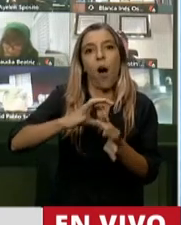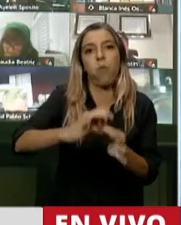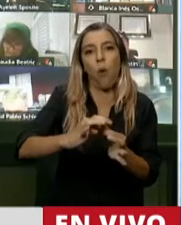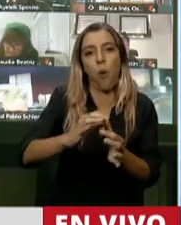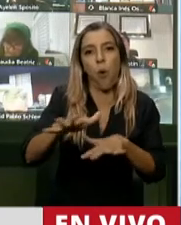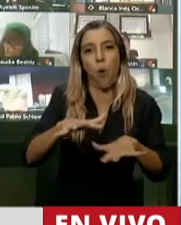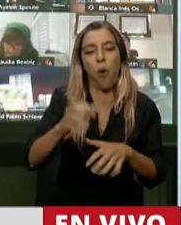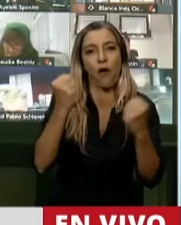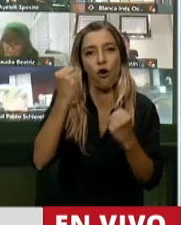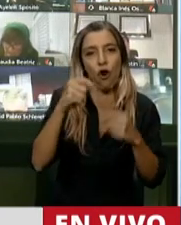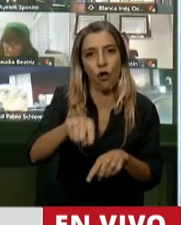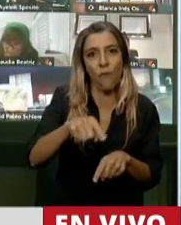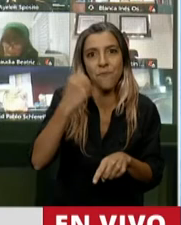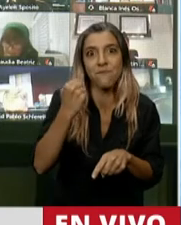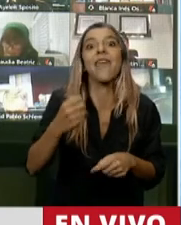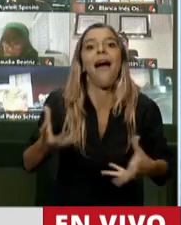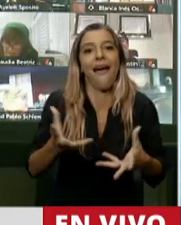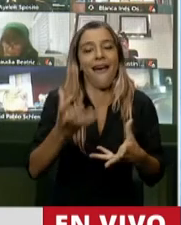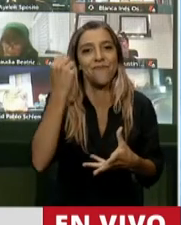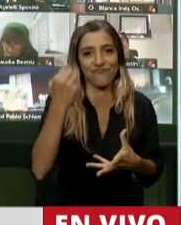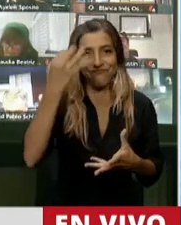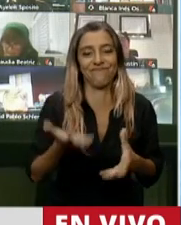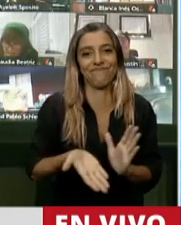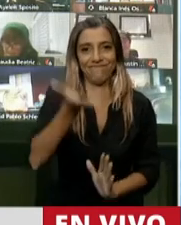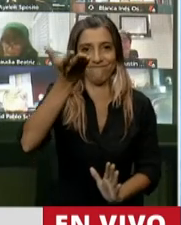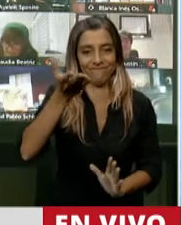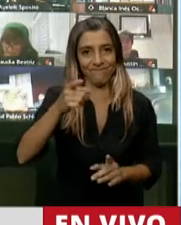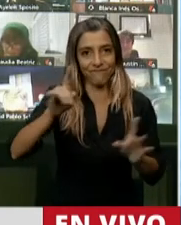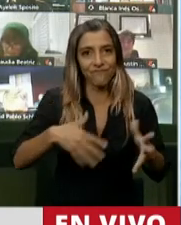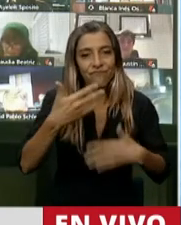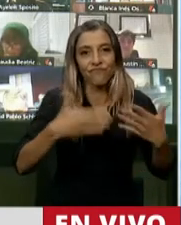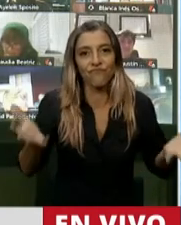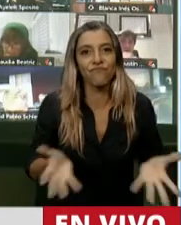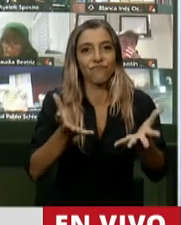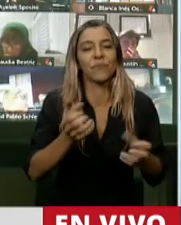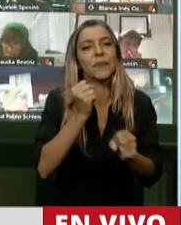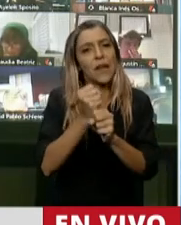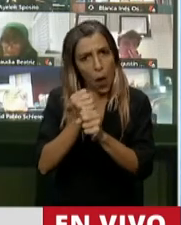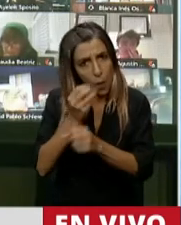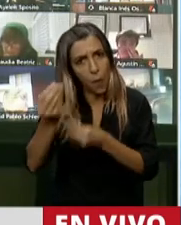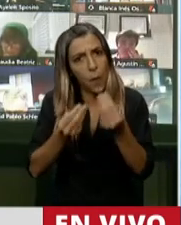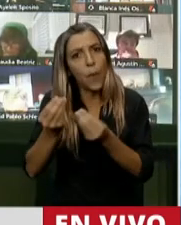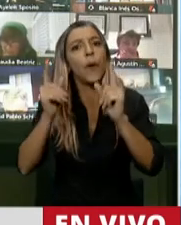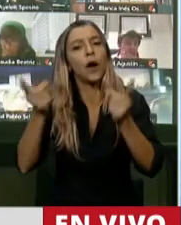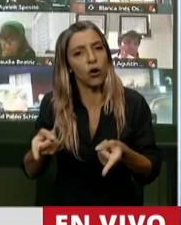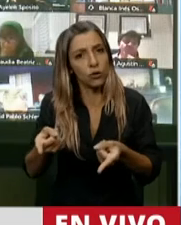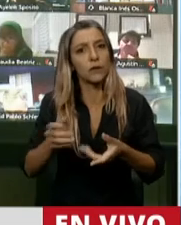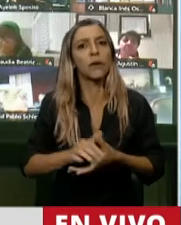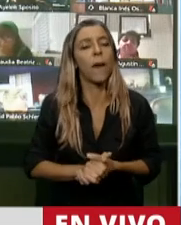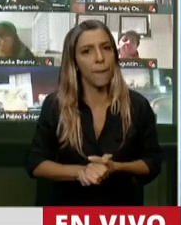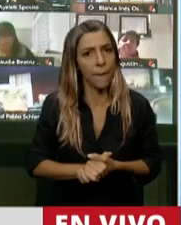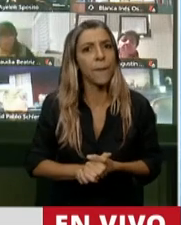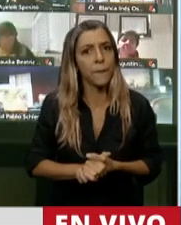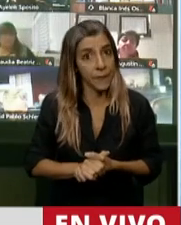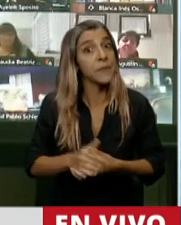tasa de inversión es lo que genera el movimiento económico, es lo que genera puestos de empleo, es lo que genera que esa